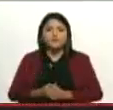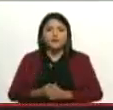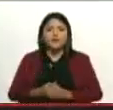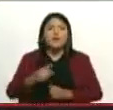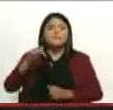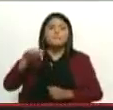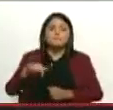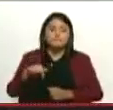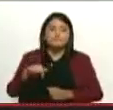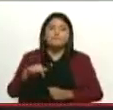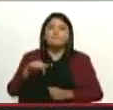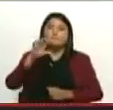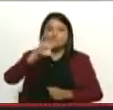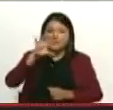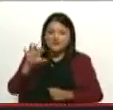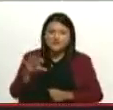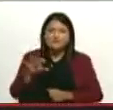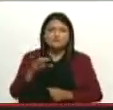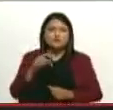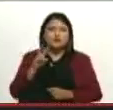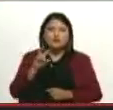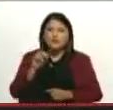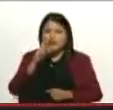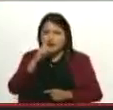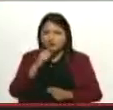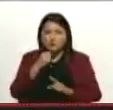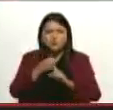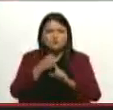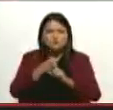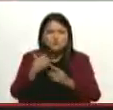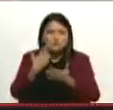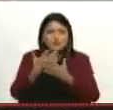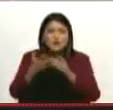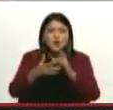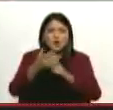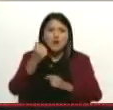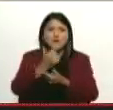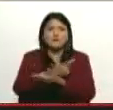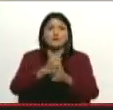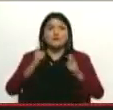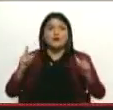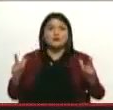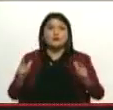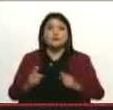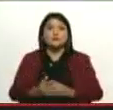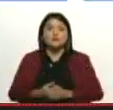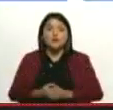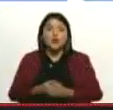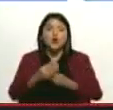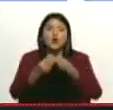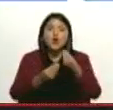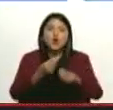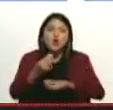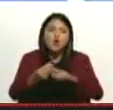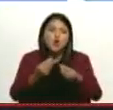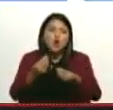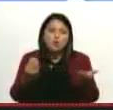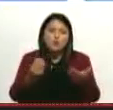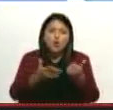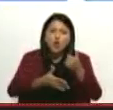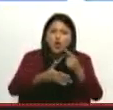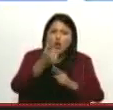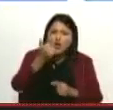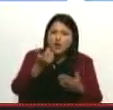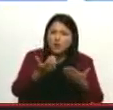conquistar su independencia su soberanía y su libertad y la única forma de lograrlo es